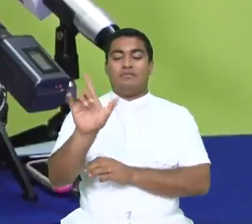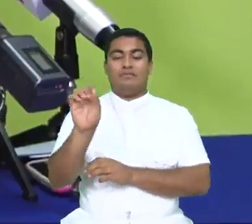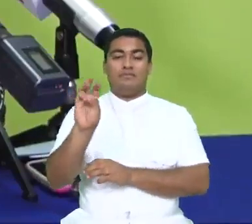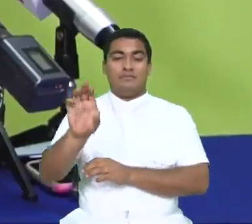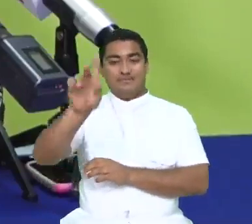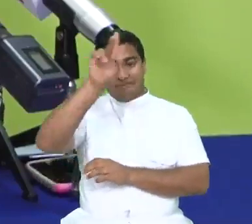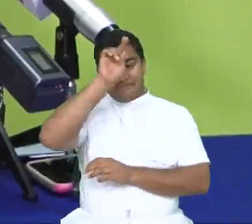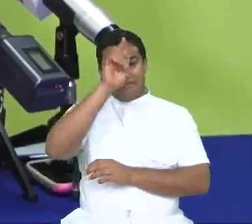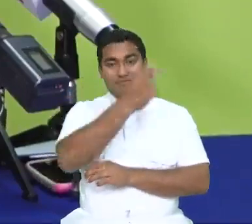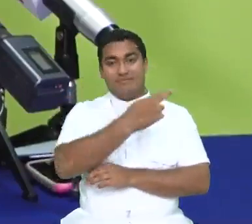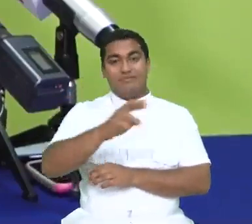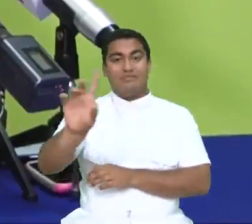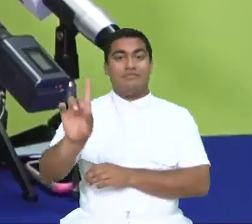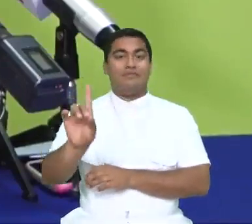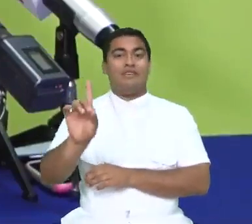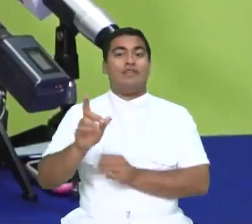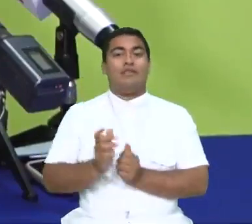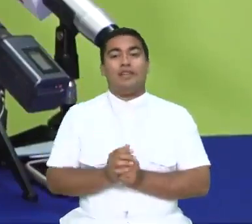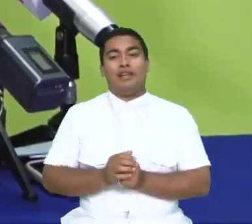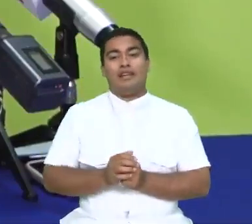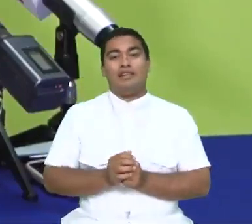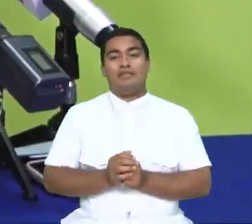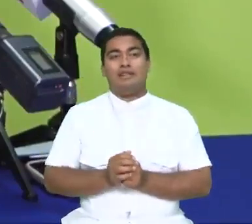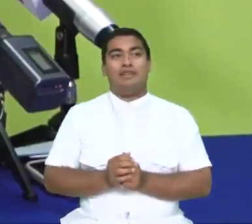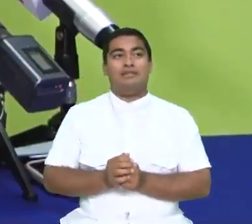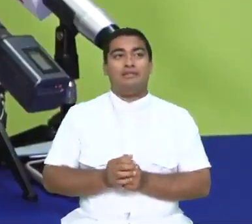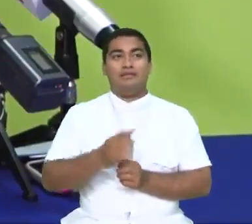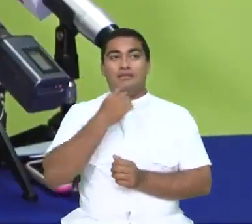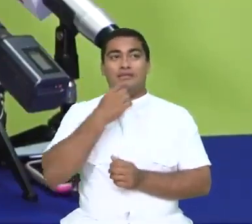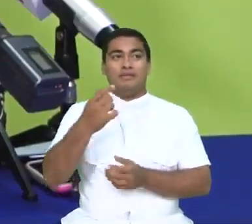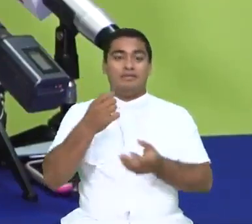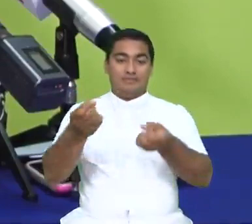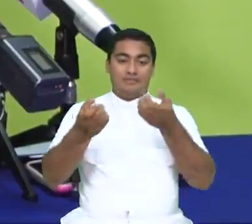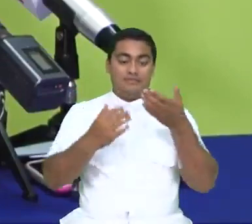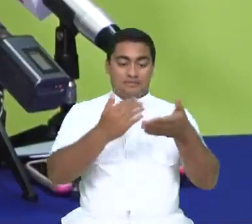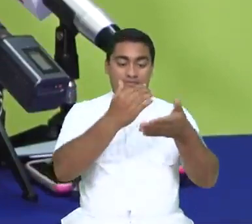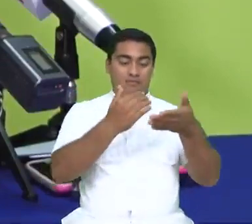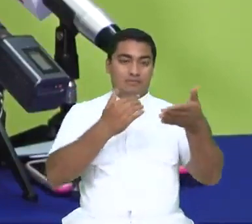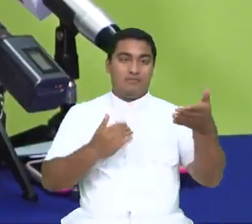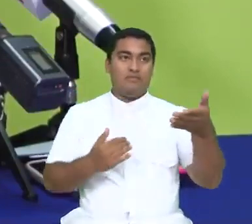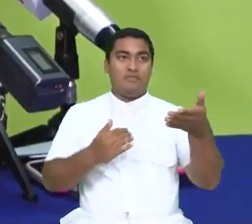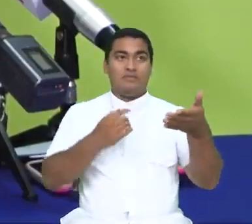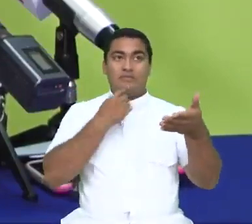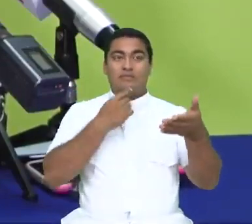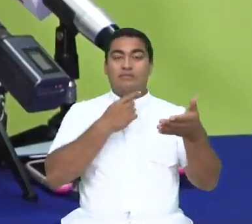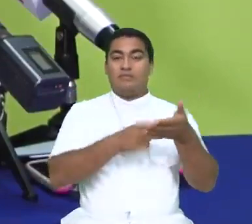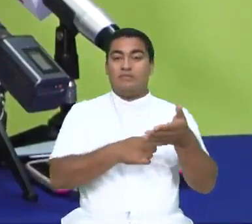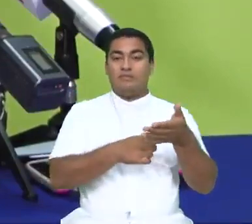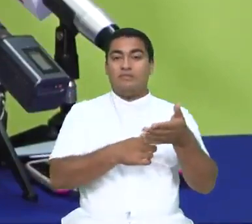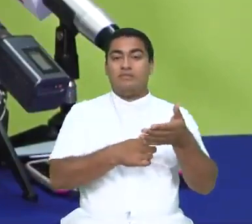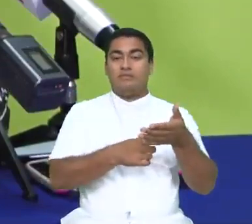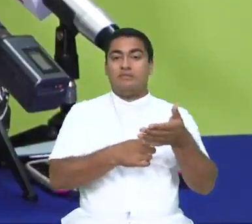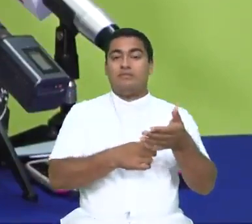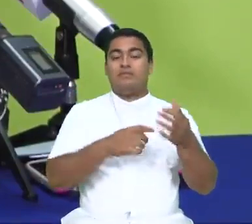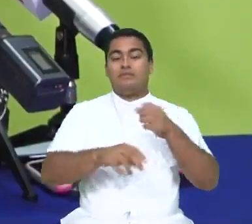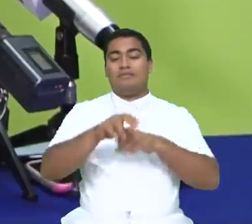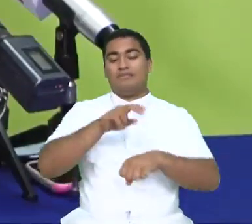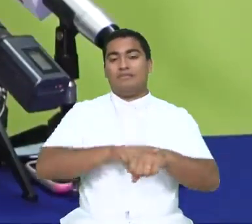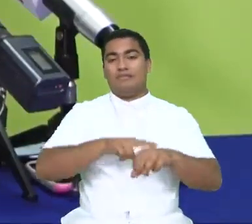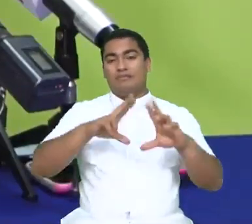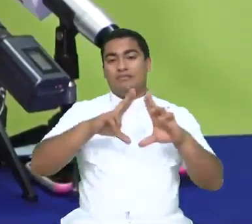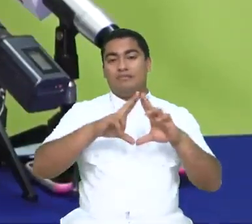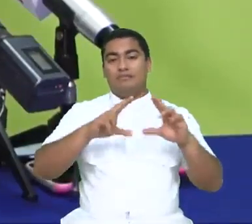República Dominicana. Según nuestro sistema de información, a través de los 13 puntos de entrada establecidos a nivel nacional y